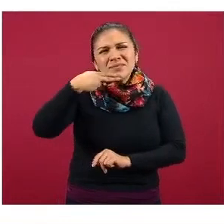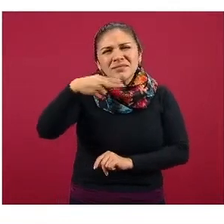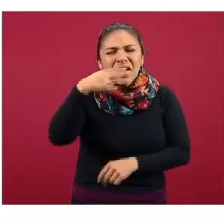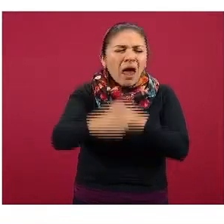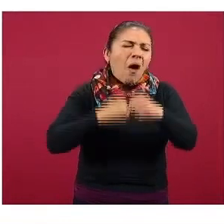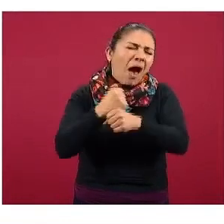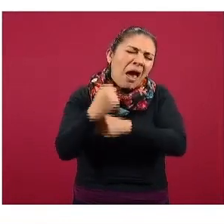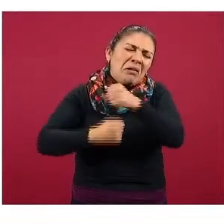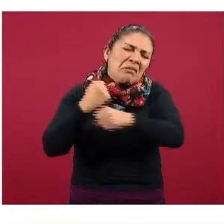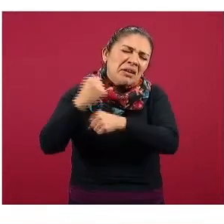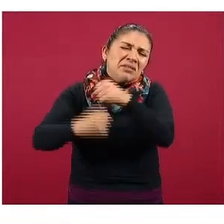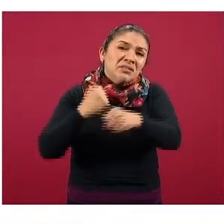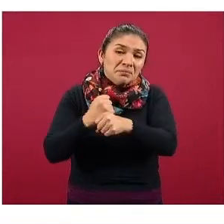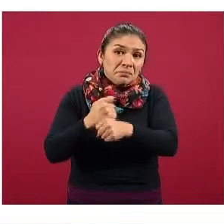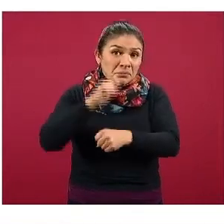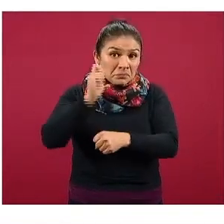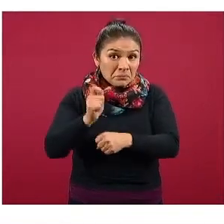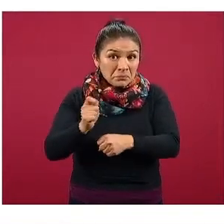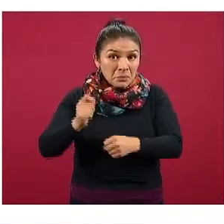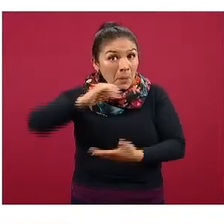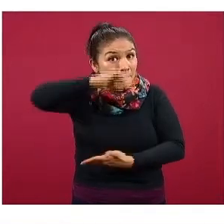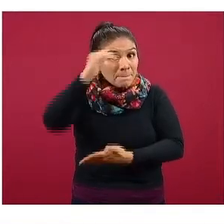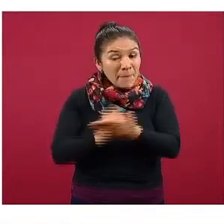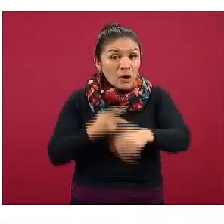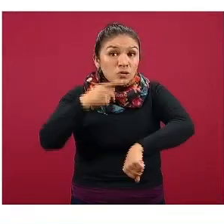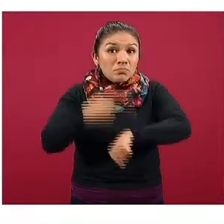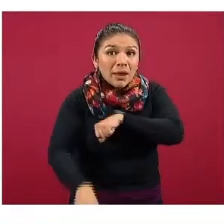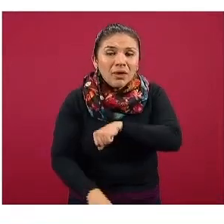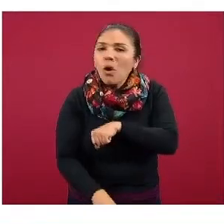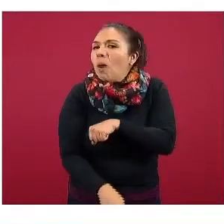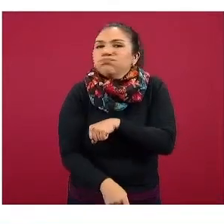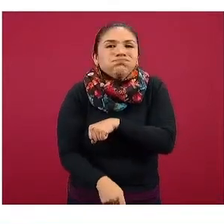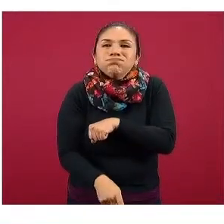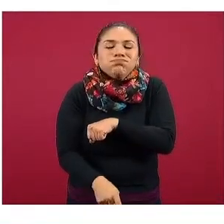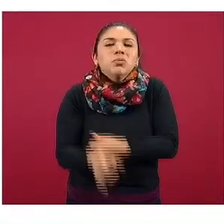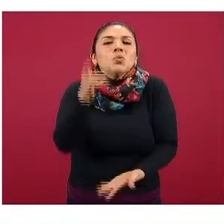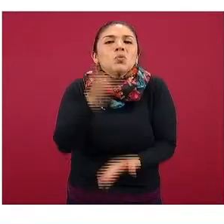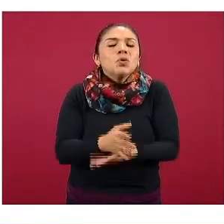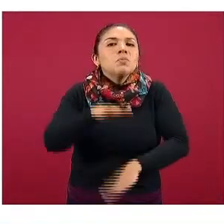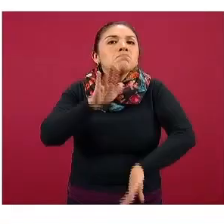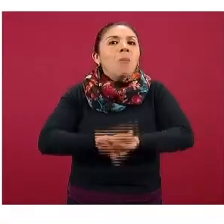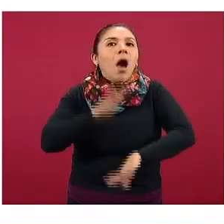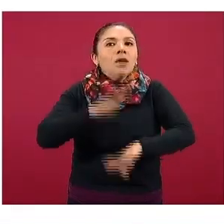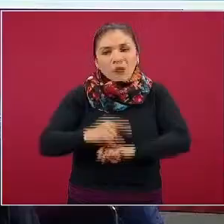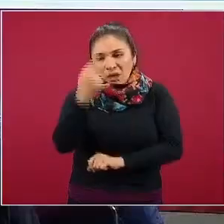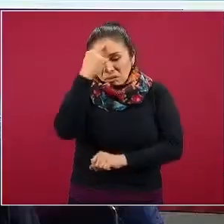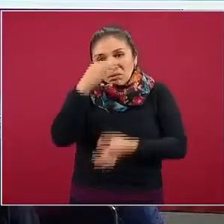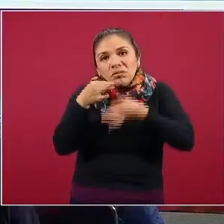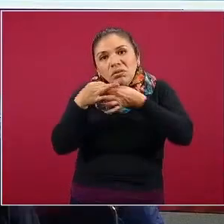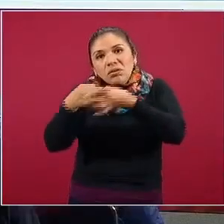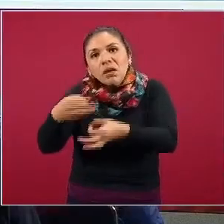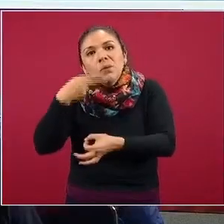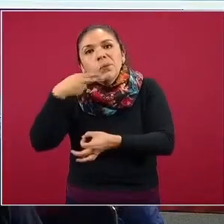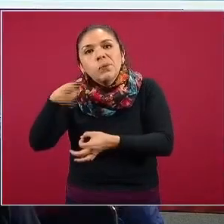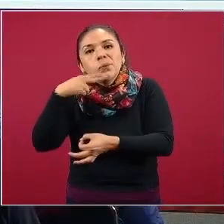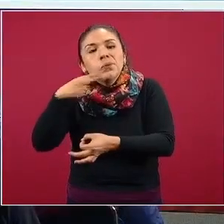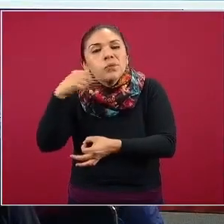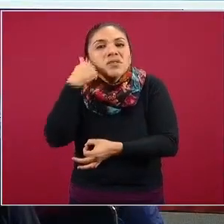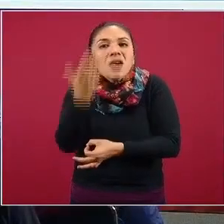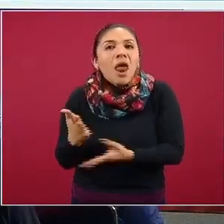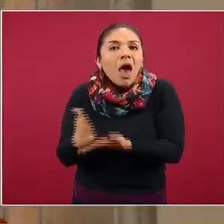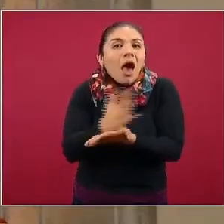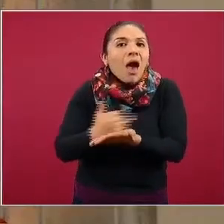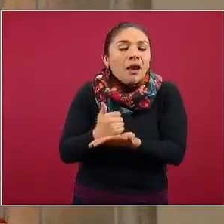de los años no es disminuir el riesgo, es simplemente alimentar la adicción a la nicotina y mantener